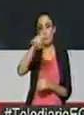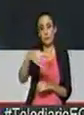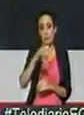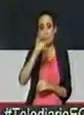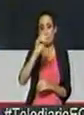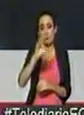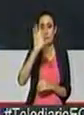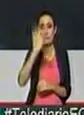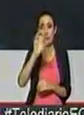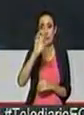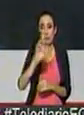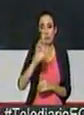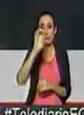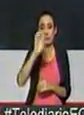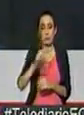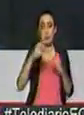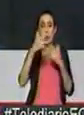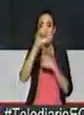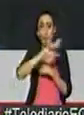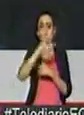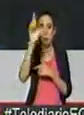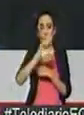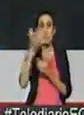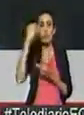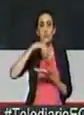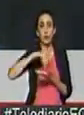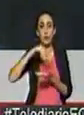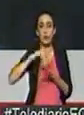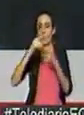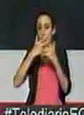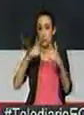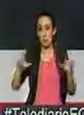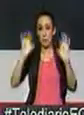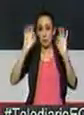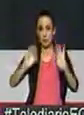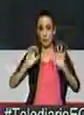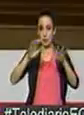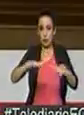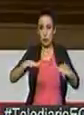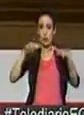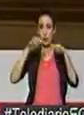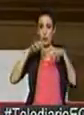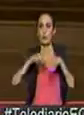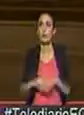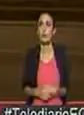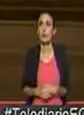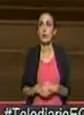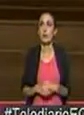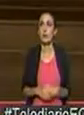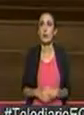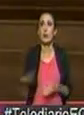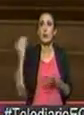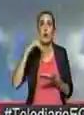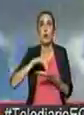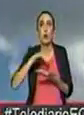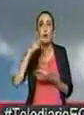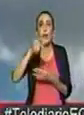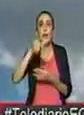Poma Herrera, a más tardar el día lunes, estará libre y retomando su curul en el Congreso Nacional. La diligencia se efectuará este